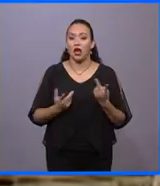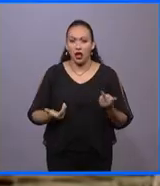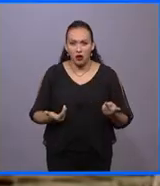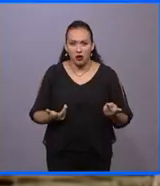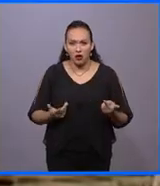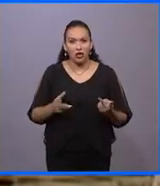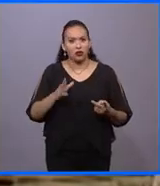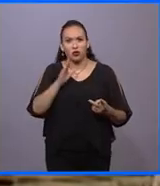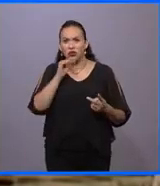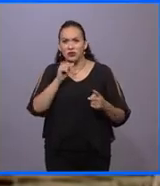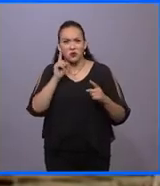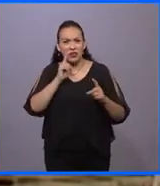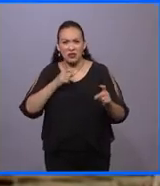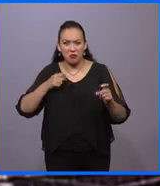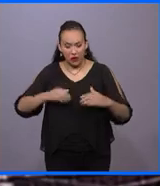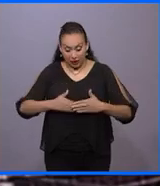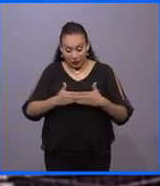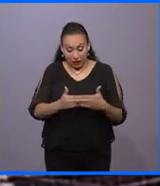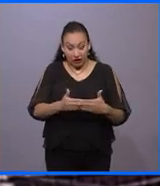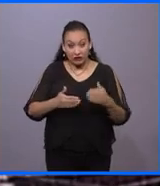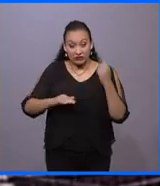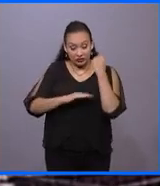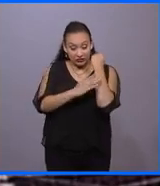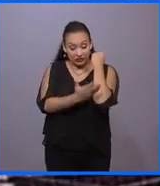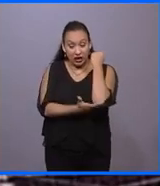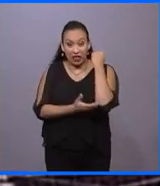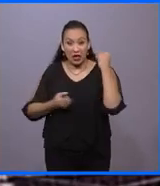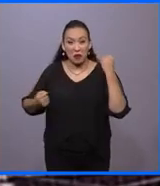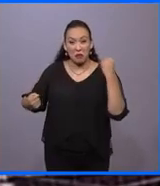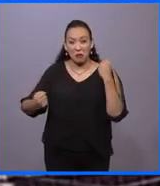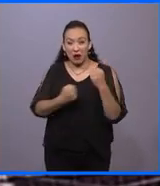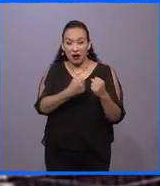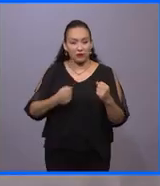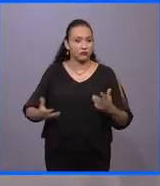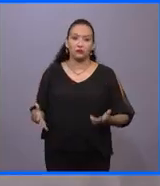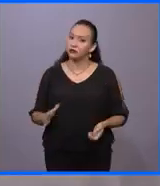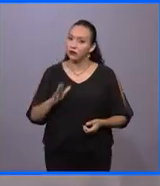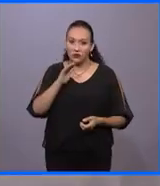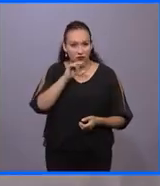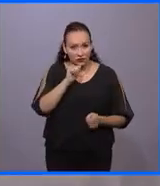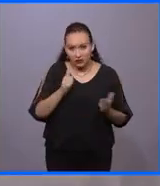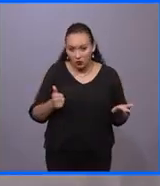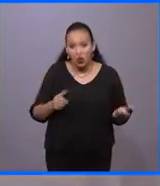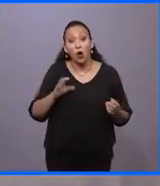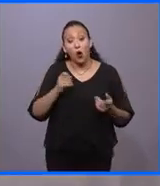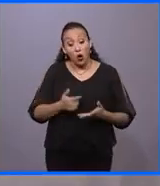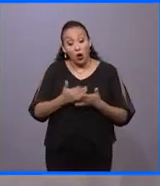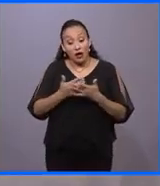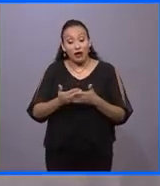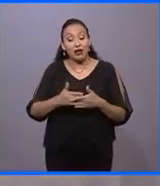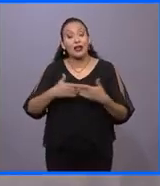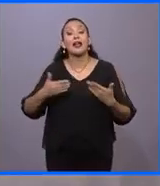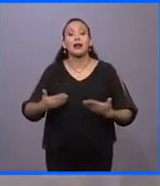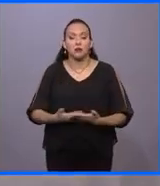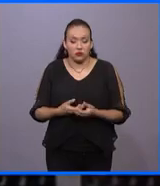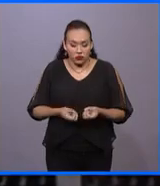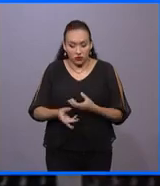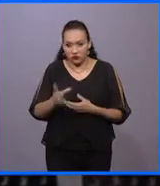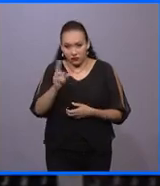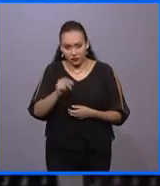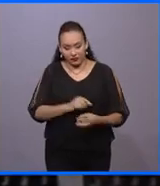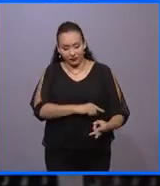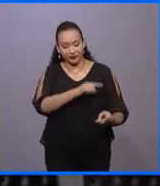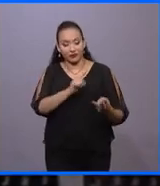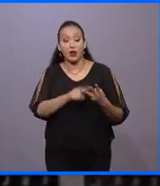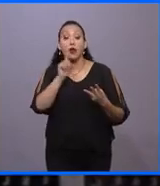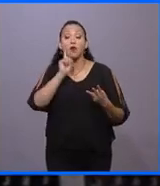aplique coerción contra las mujeres embarazadas por parir ni durante el parto o el periodo inmediato posterior o que hayan sufrido un aborto. Tercero,